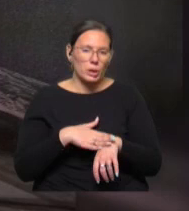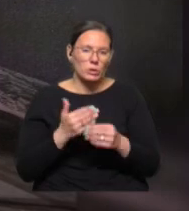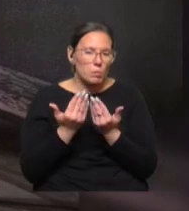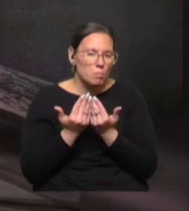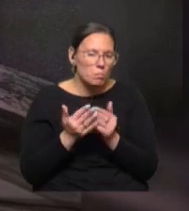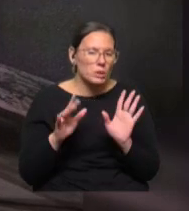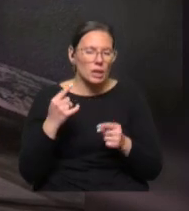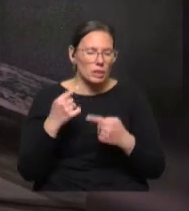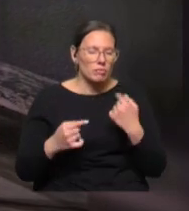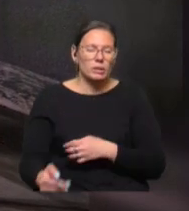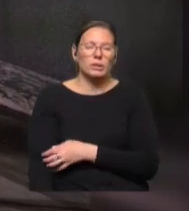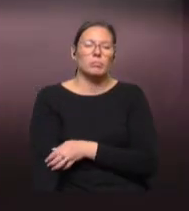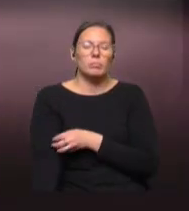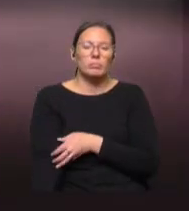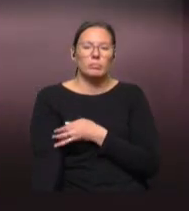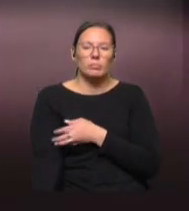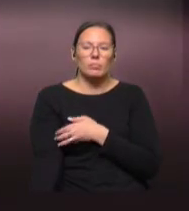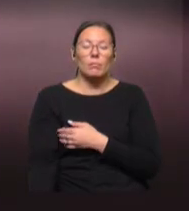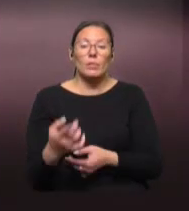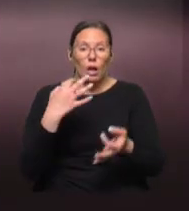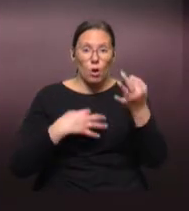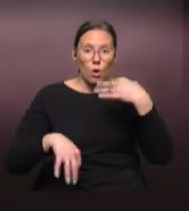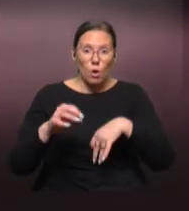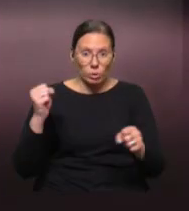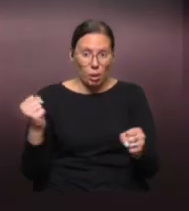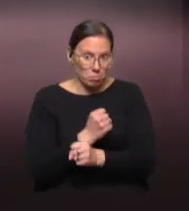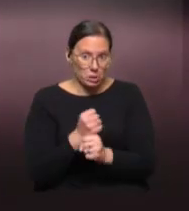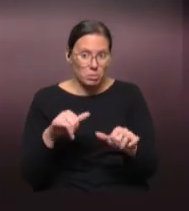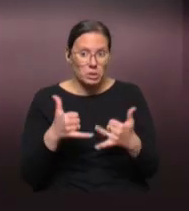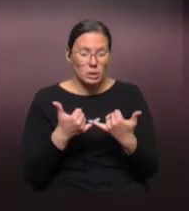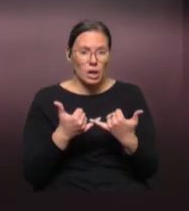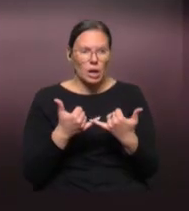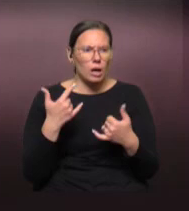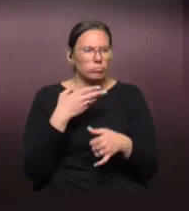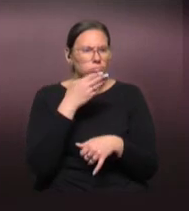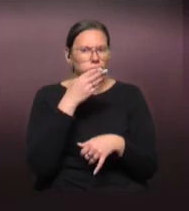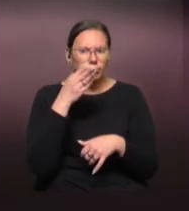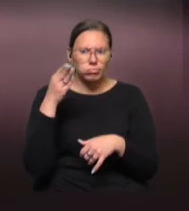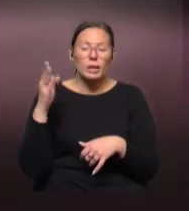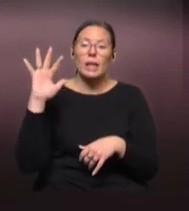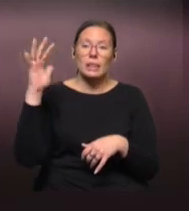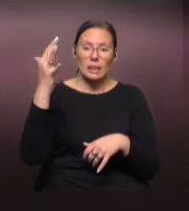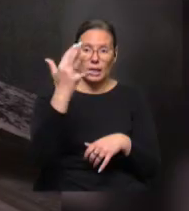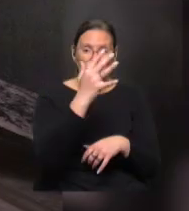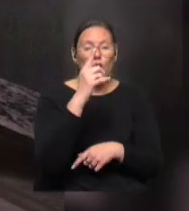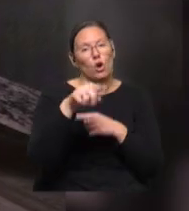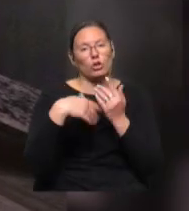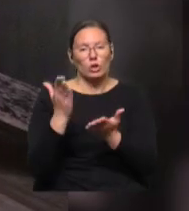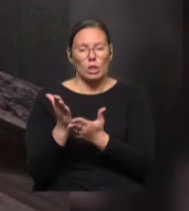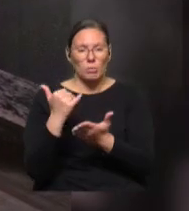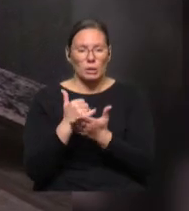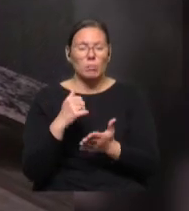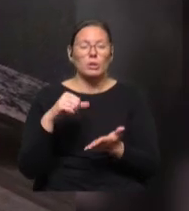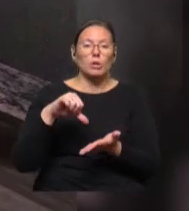muchos estímulos. Esta obra ganó premios, ya estuvo haciendo una recorrida por el interior del país, por otros departamentos del